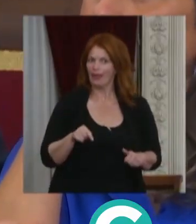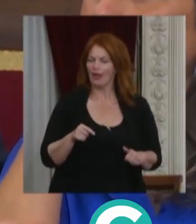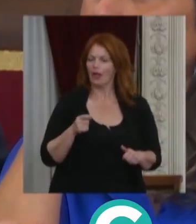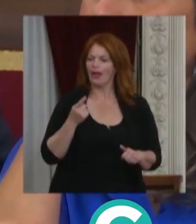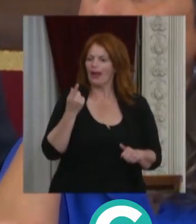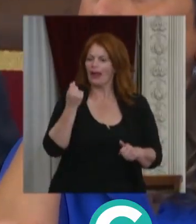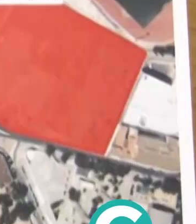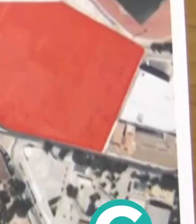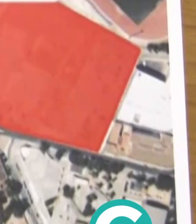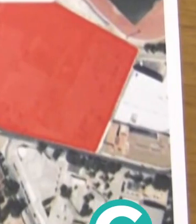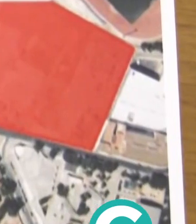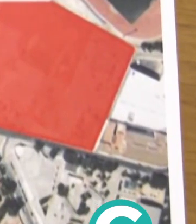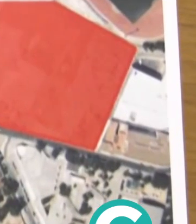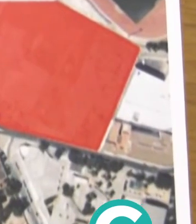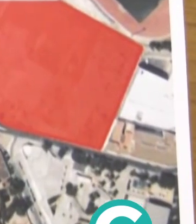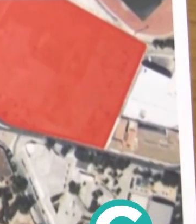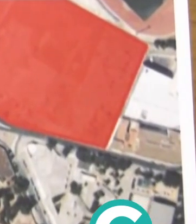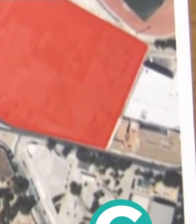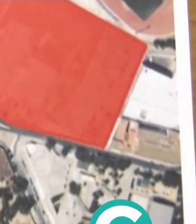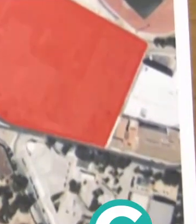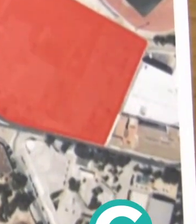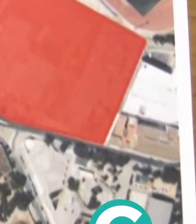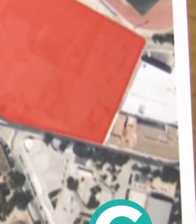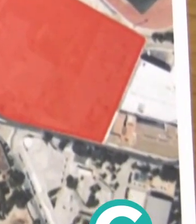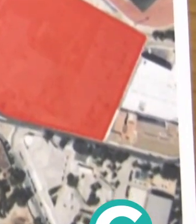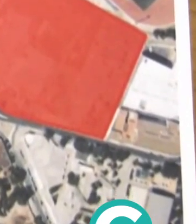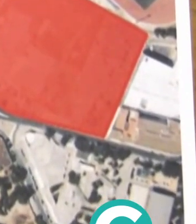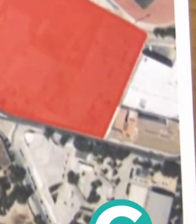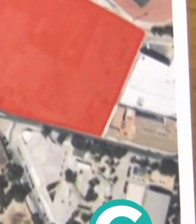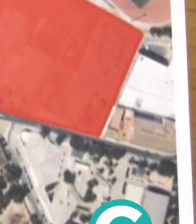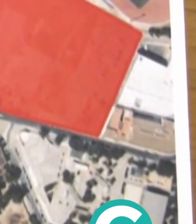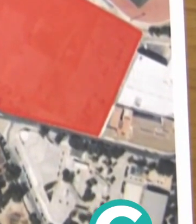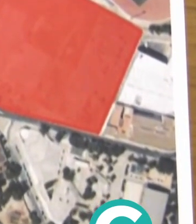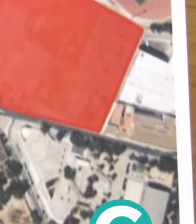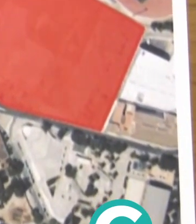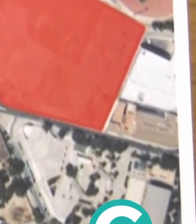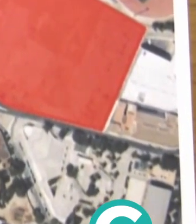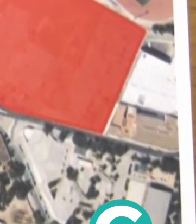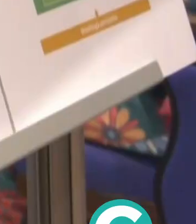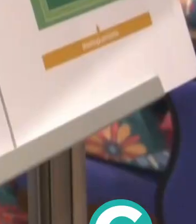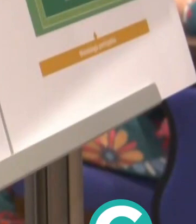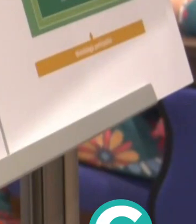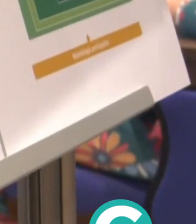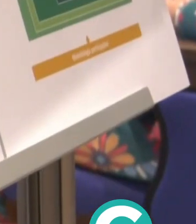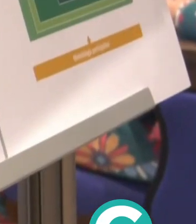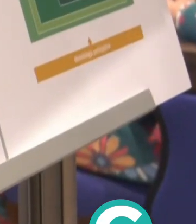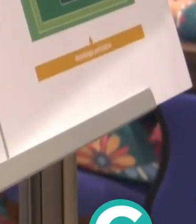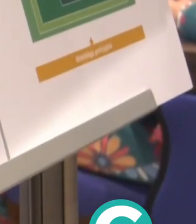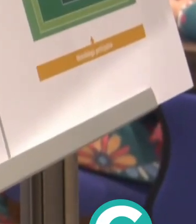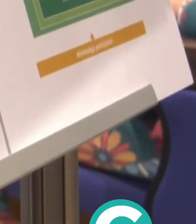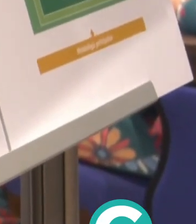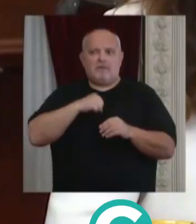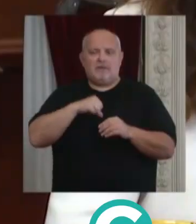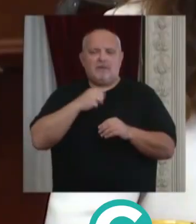hacer público el plan funcional del nuevo centro regional, el equipo de gobierno ha hecho pública la propuesta que actualmente parece estar encima de la